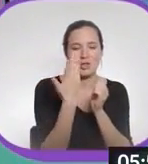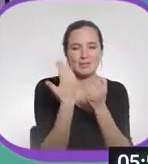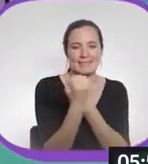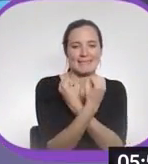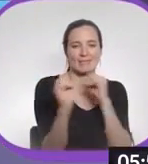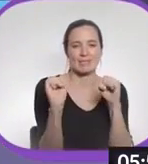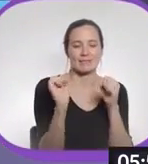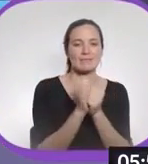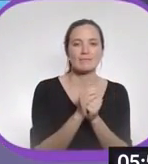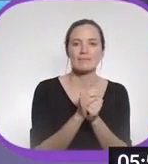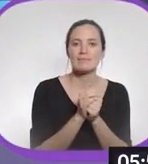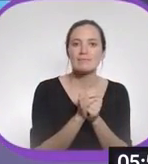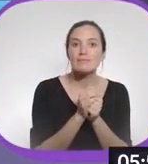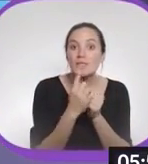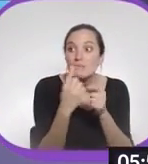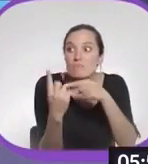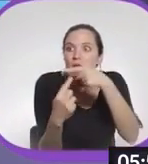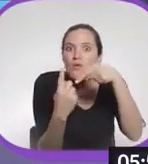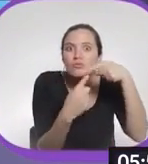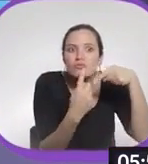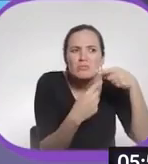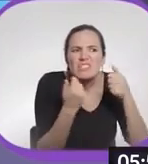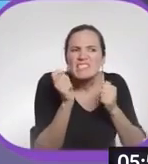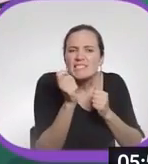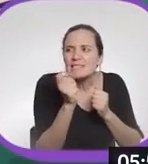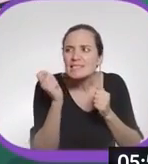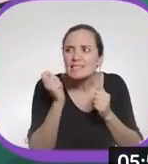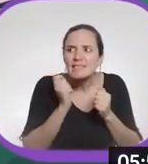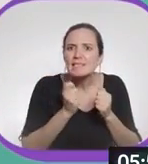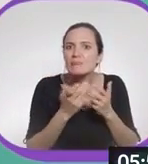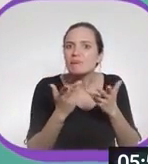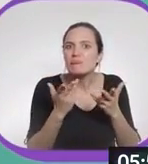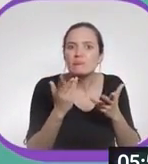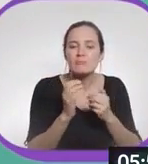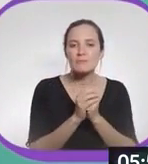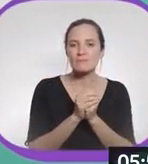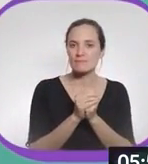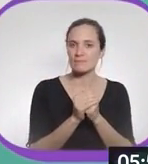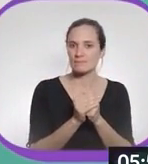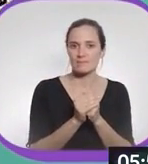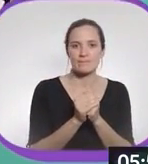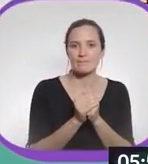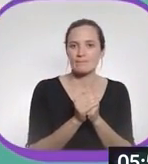Libres. Chicos, averigüemos quién está detrás de todo esto.